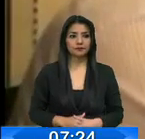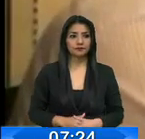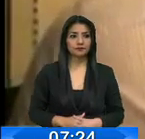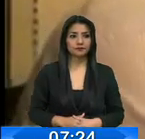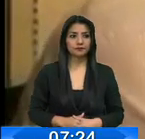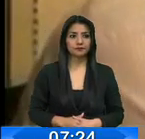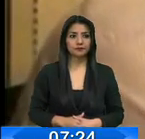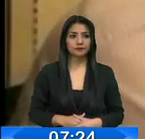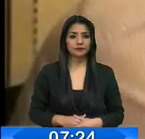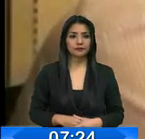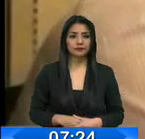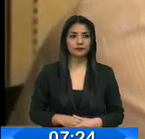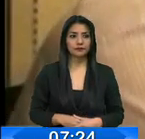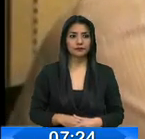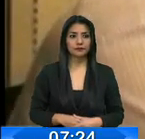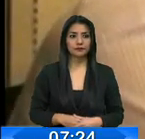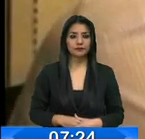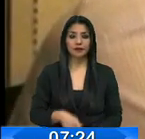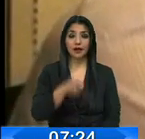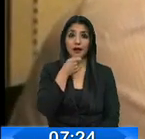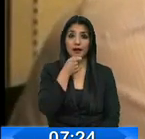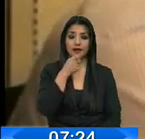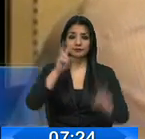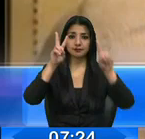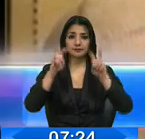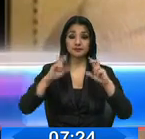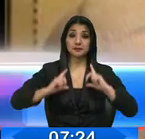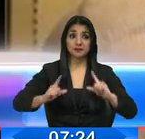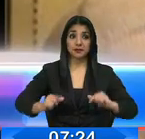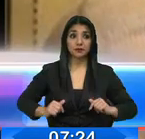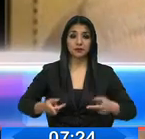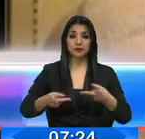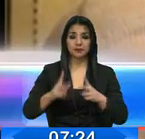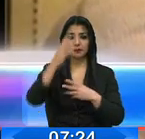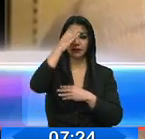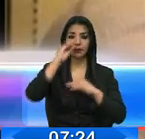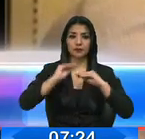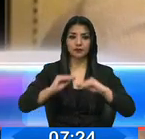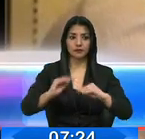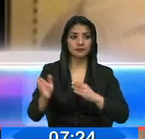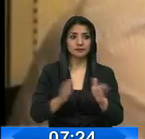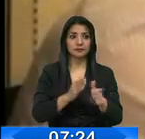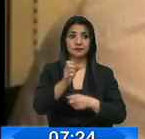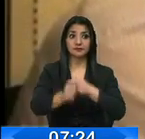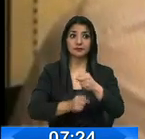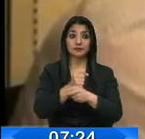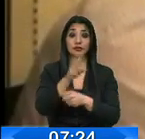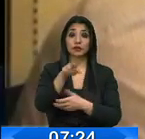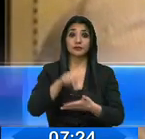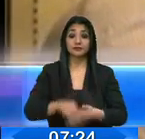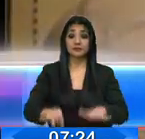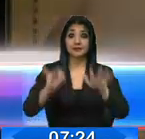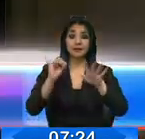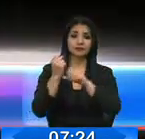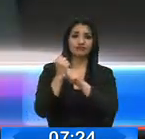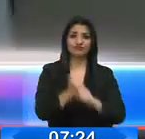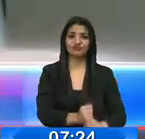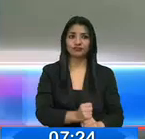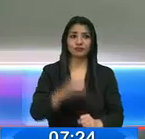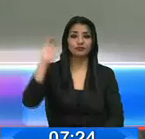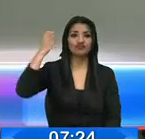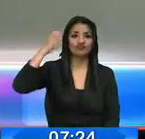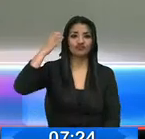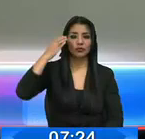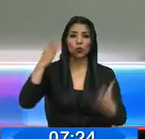los avances en materia de salud y educación. Fue en el año 2006 que fundó la emisora en la